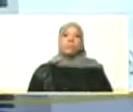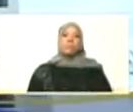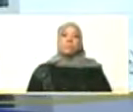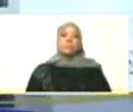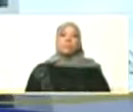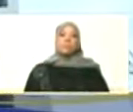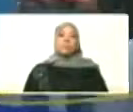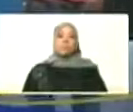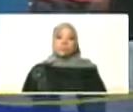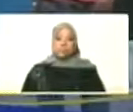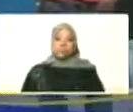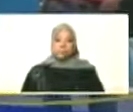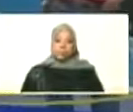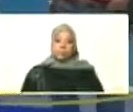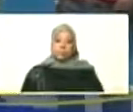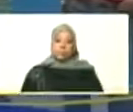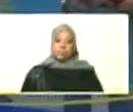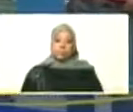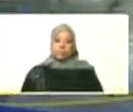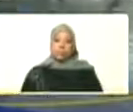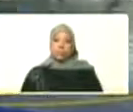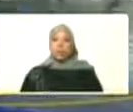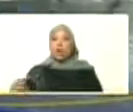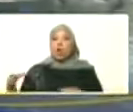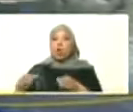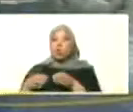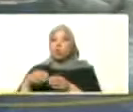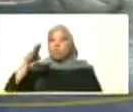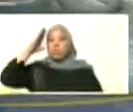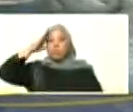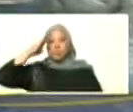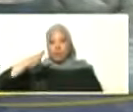con las milicias,